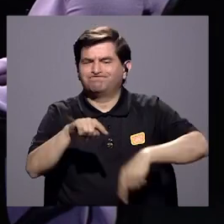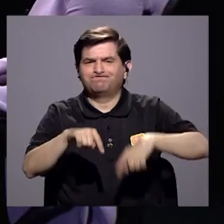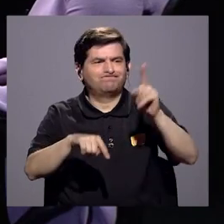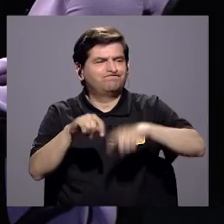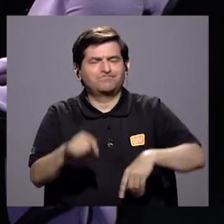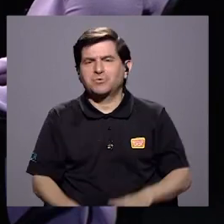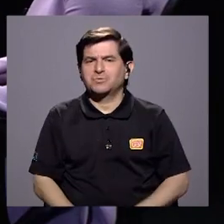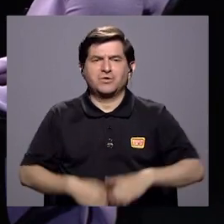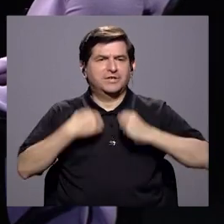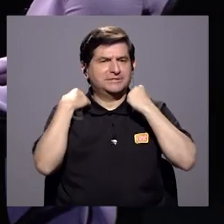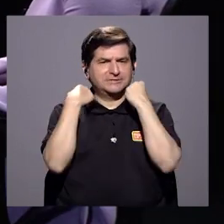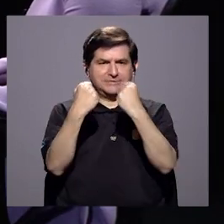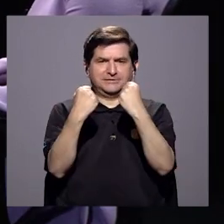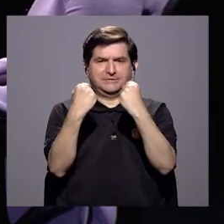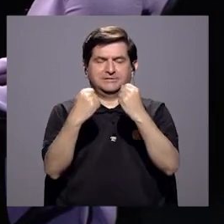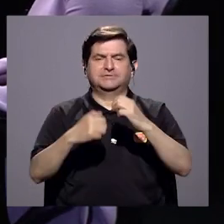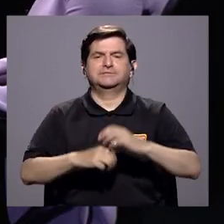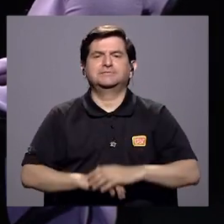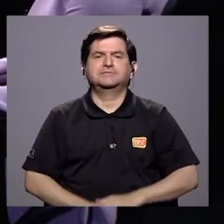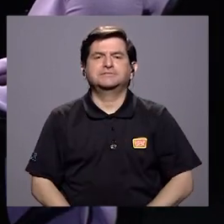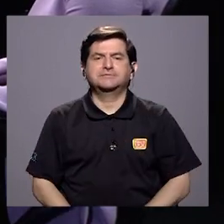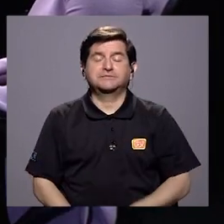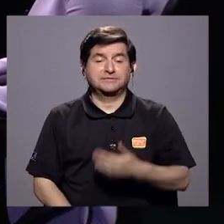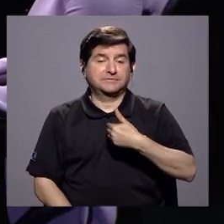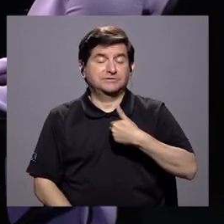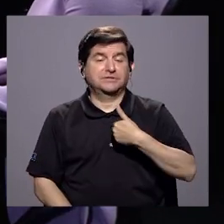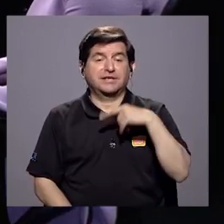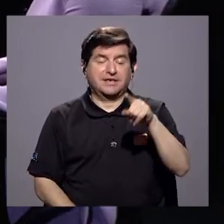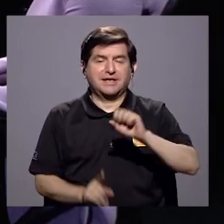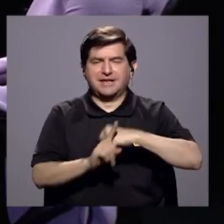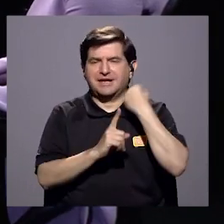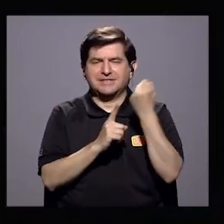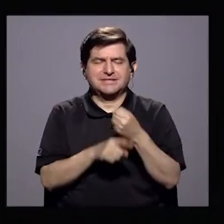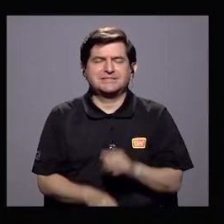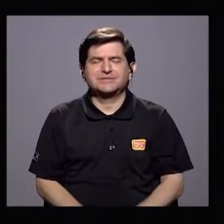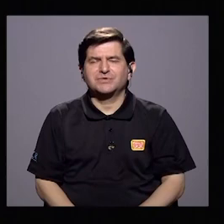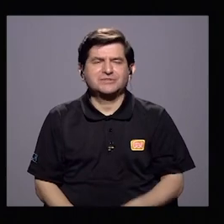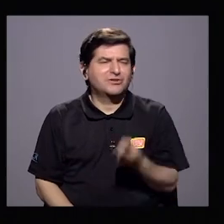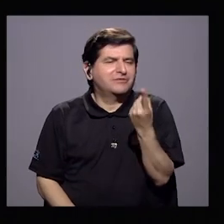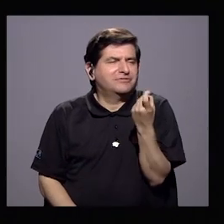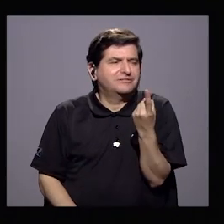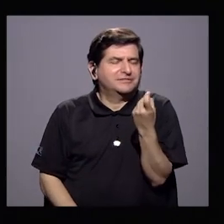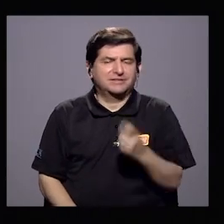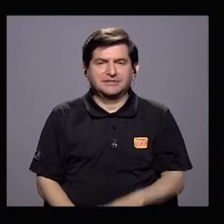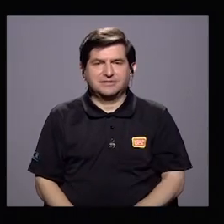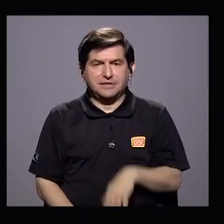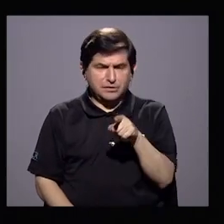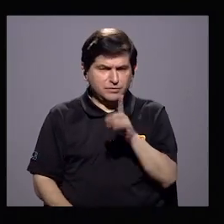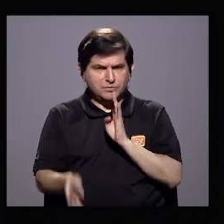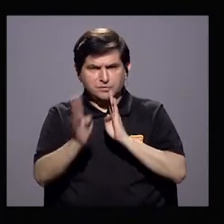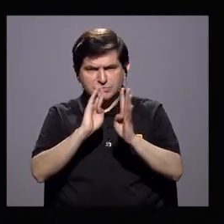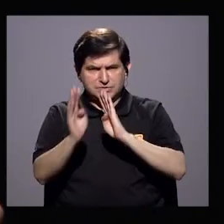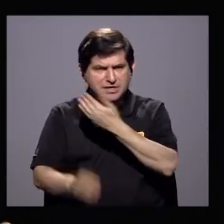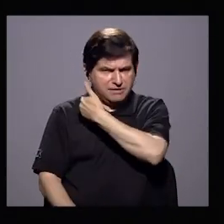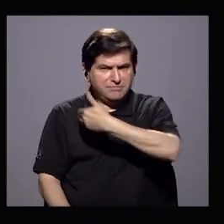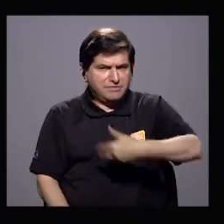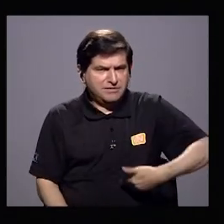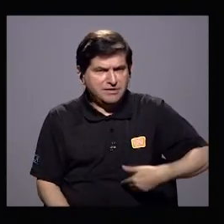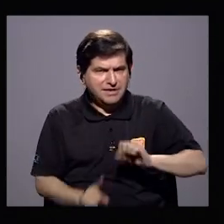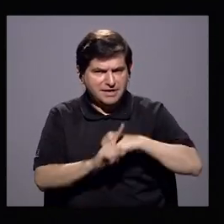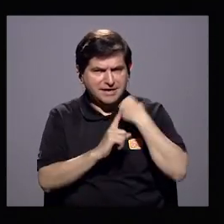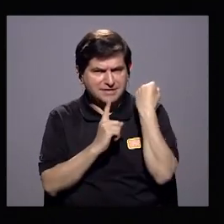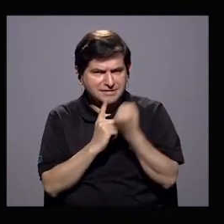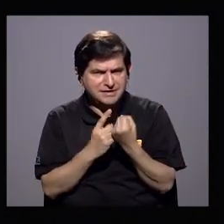lograr robustecerse para que no tengamos esa imagen deficitaria. Ahora, usted conversa mucho con el presidente sobre el estado